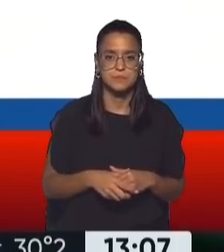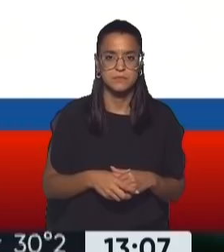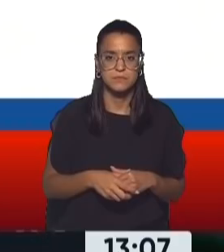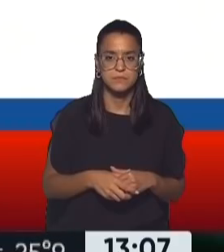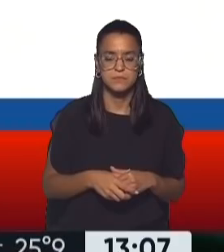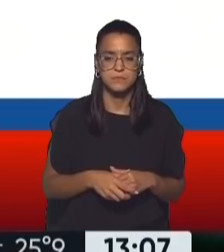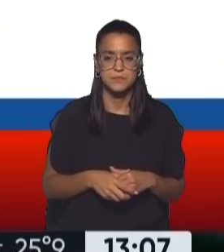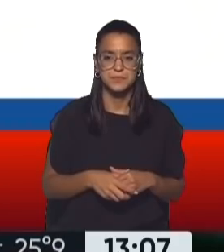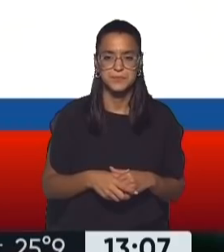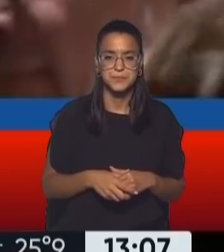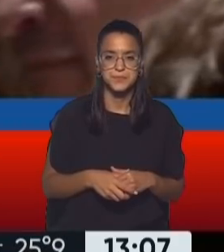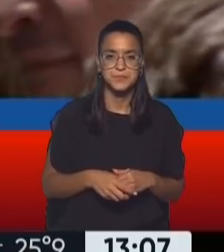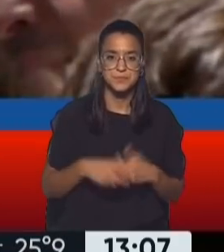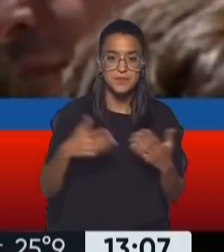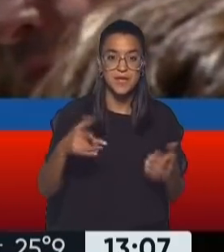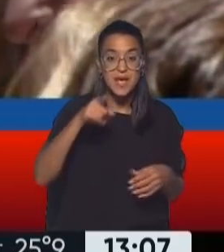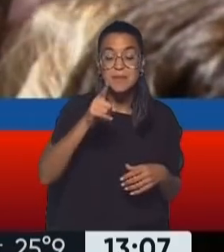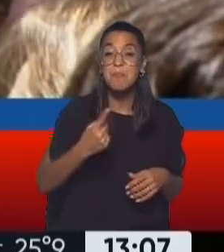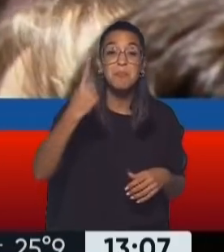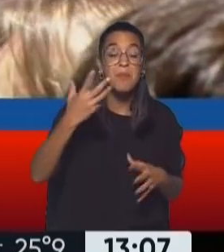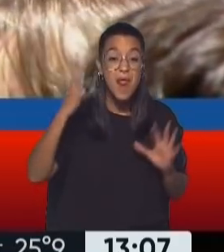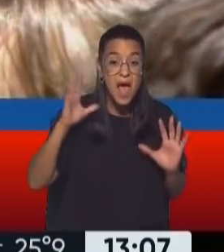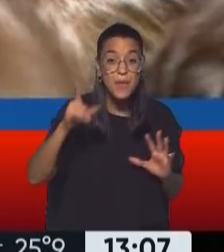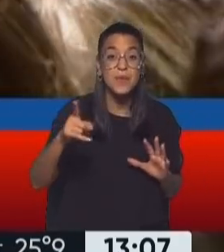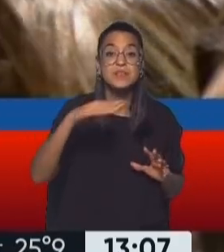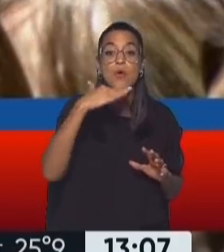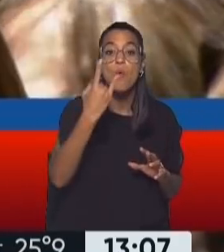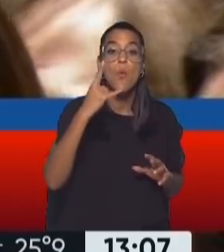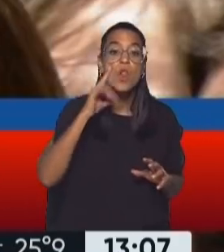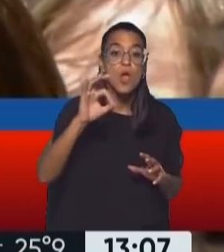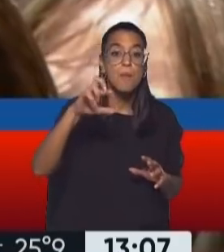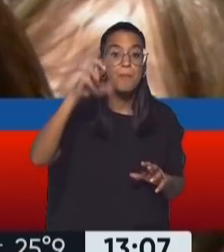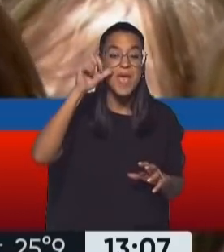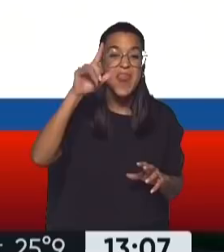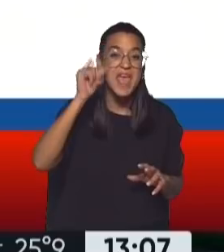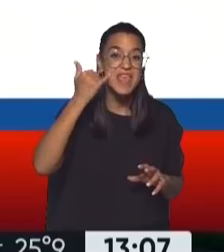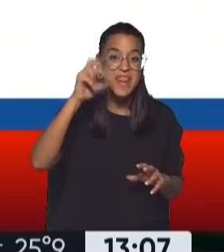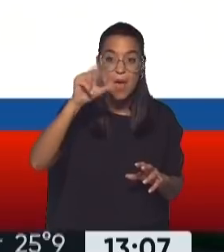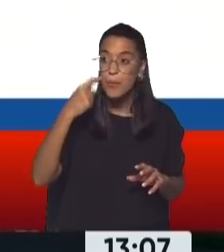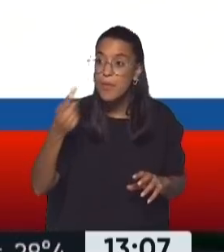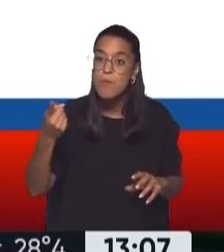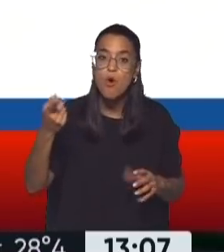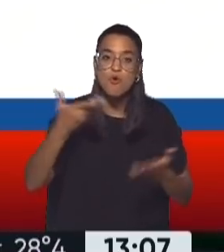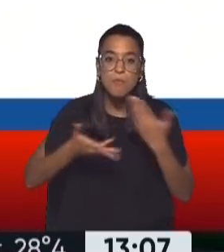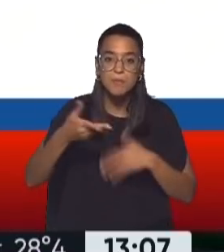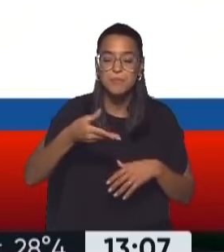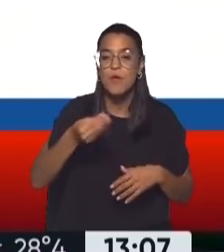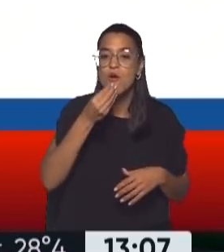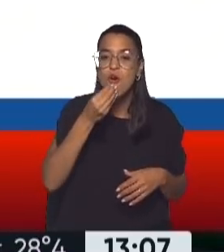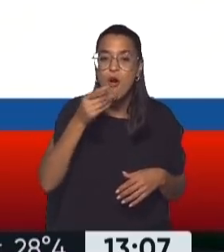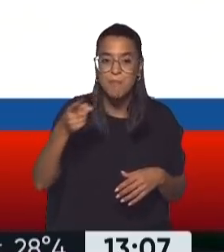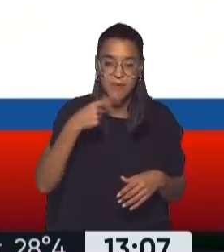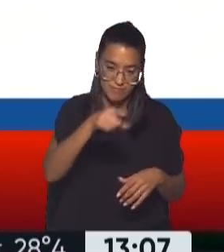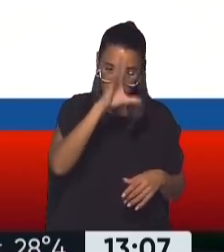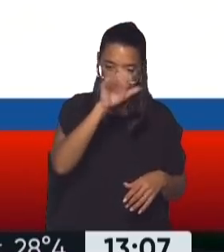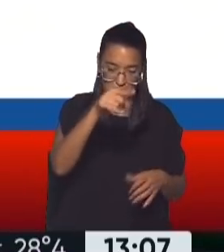Y esa fue la primera vez que lo vimos a Julio Pereira y compartimos ese almuerzo. El flaco se debe acordar perfectamente